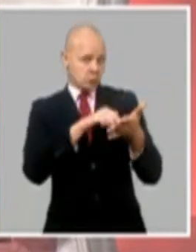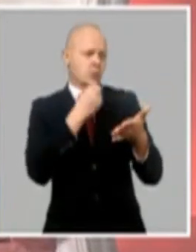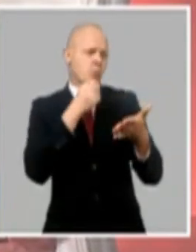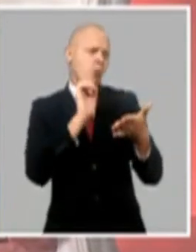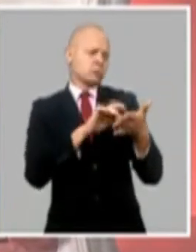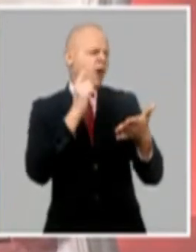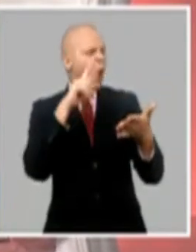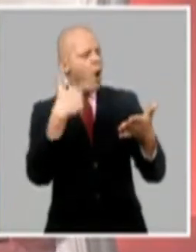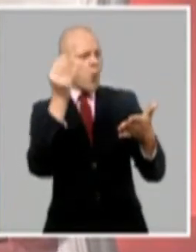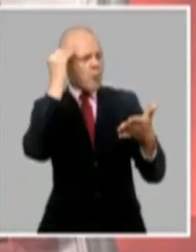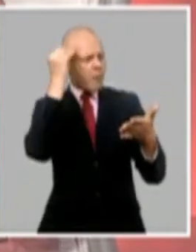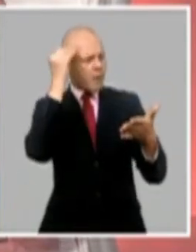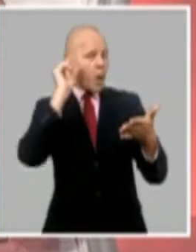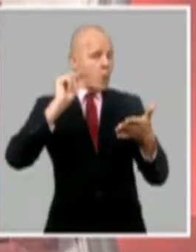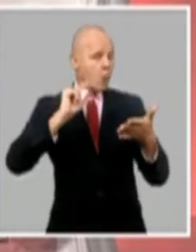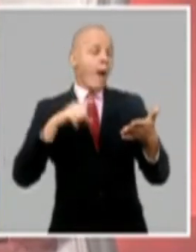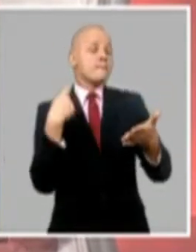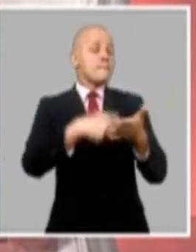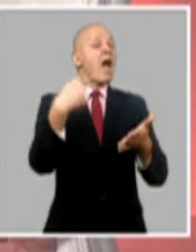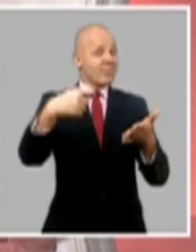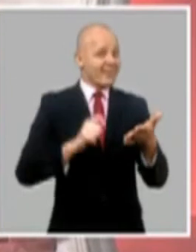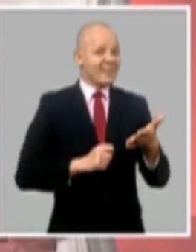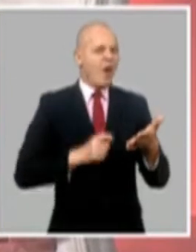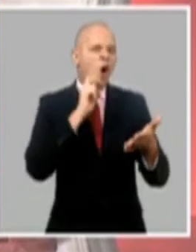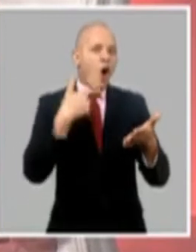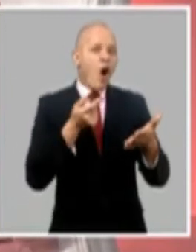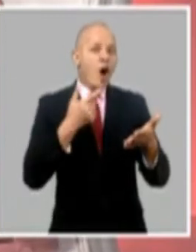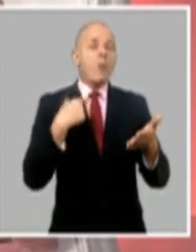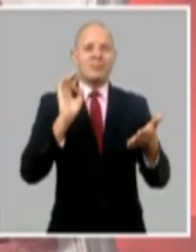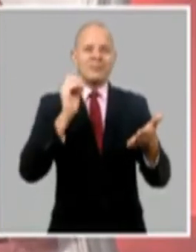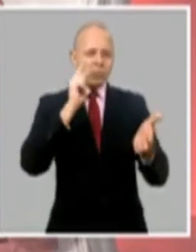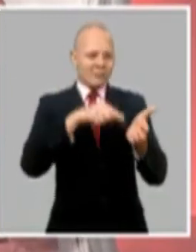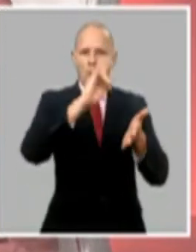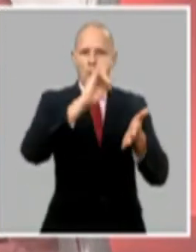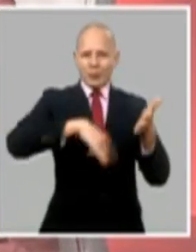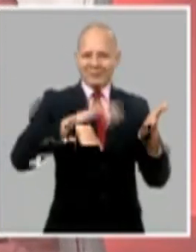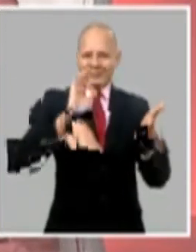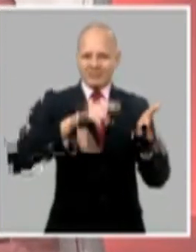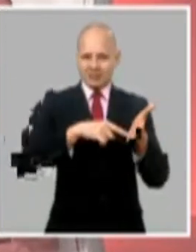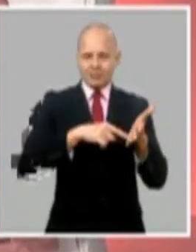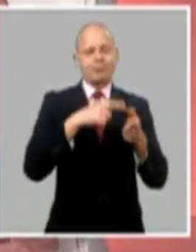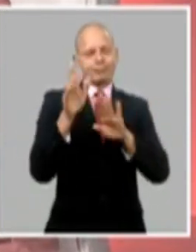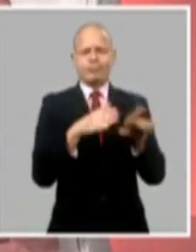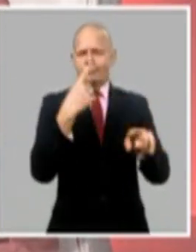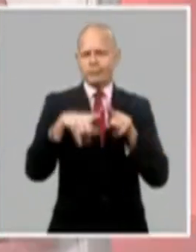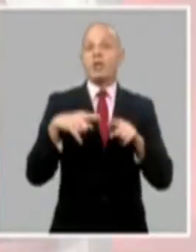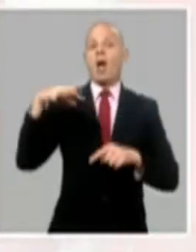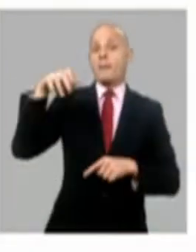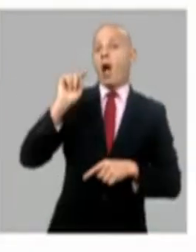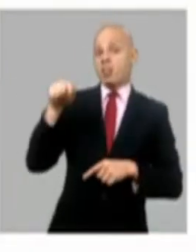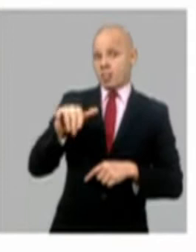también, comenzó un mercado industrial también en Pinar del Río, que esa también se hizo una tienda virtual, y bueno, en